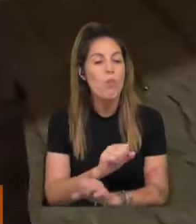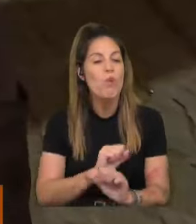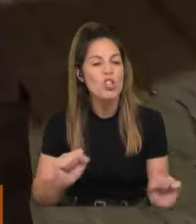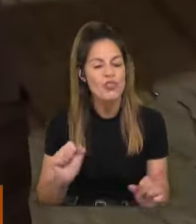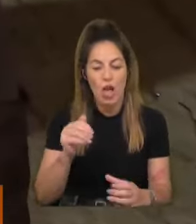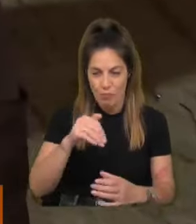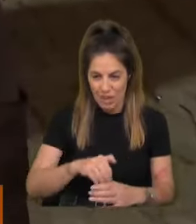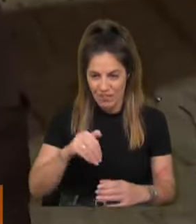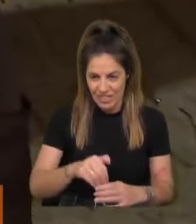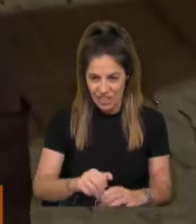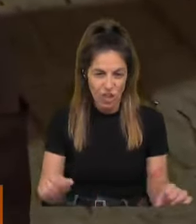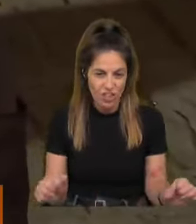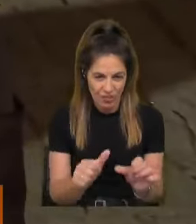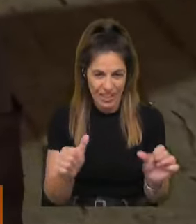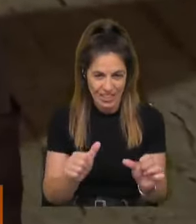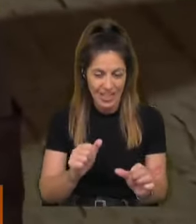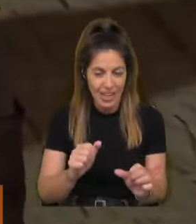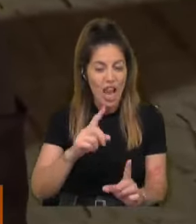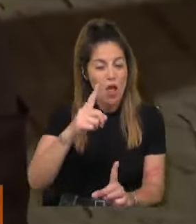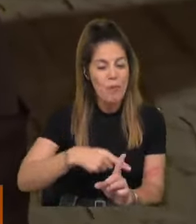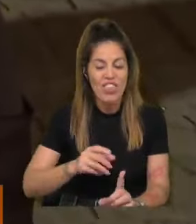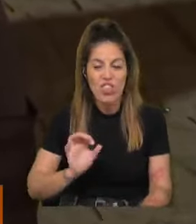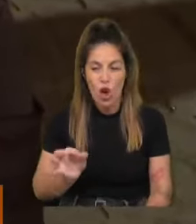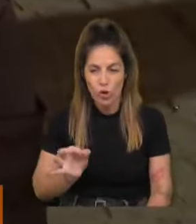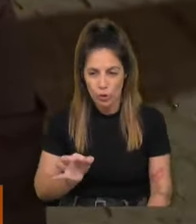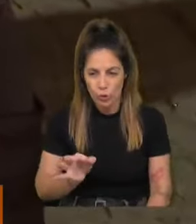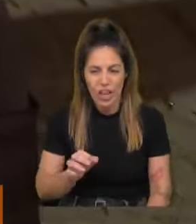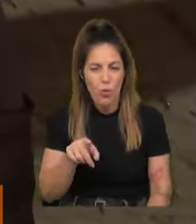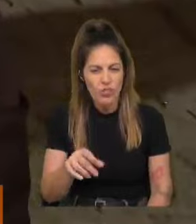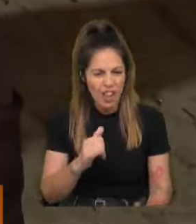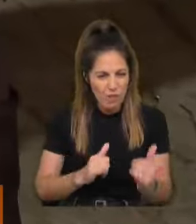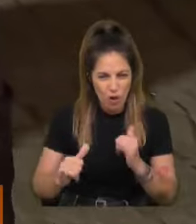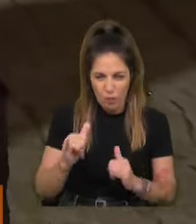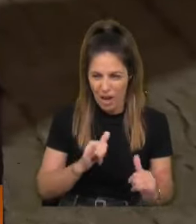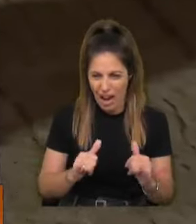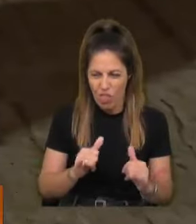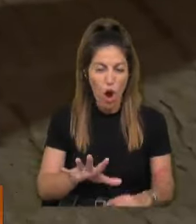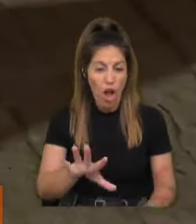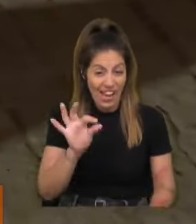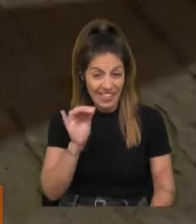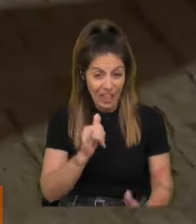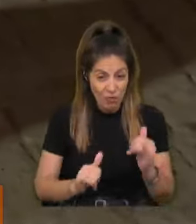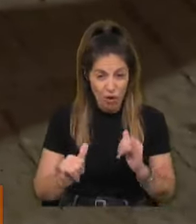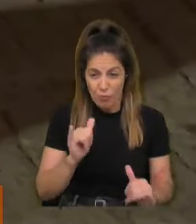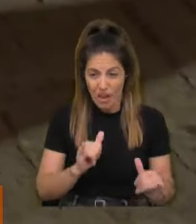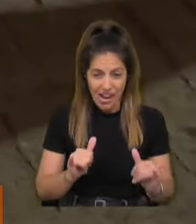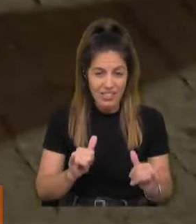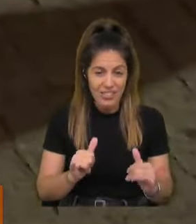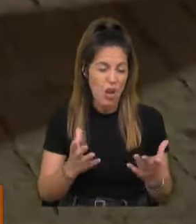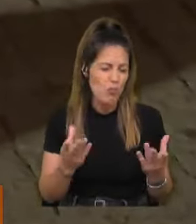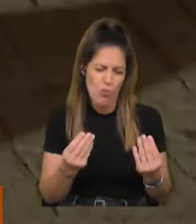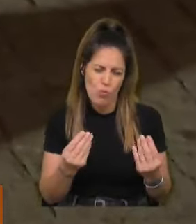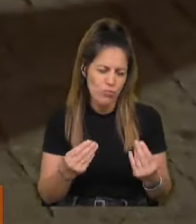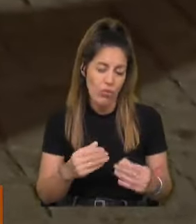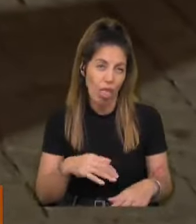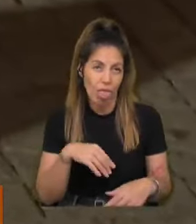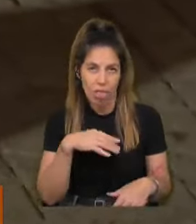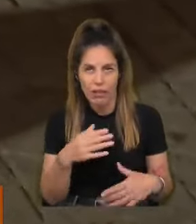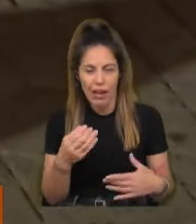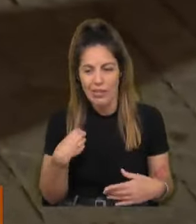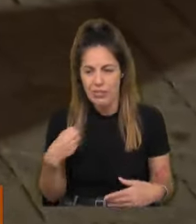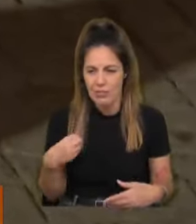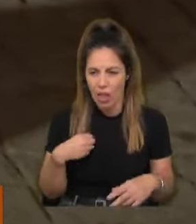plebiscitos que vamos a tener en el próximo mes de octubre qué tan informado está usted elige informarse lo saturó el tema En qué situación